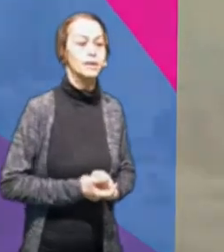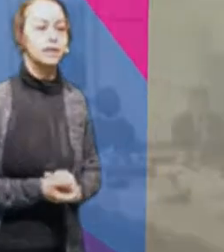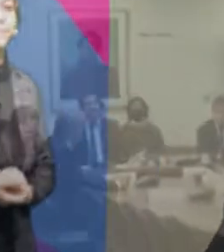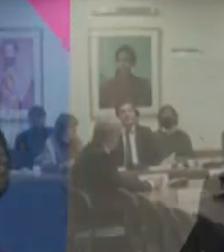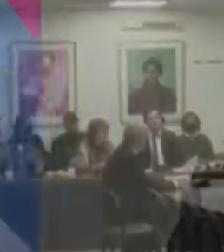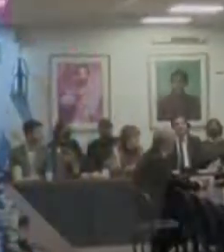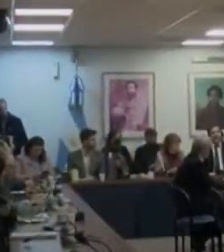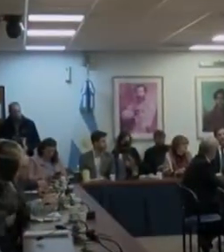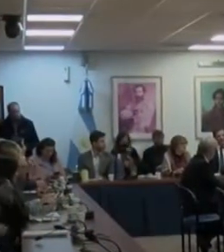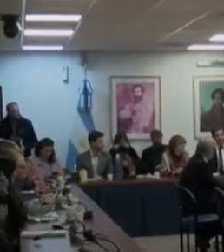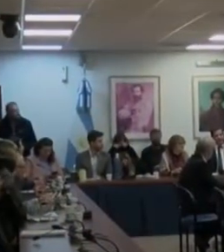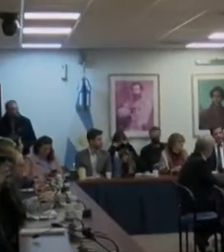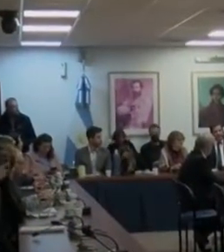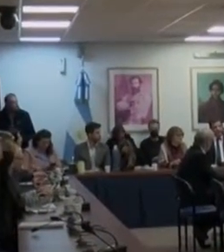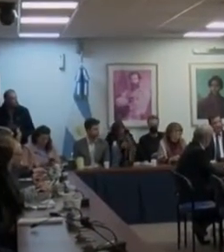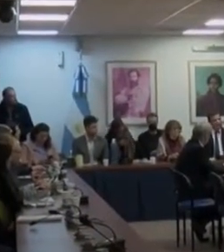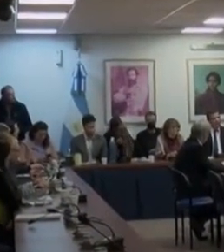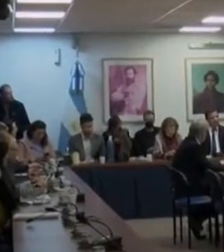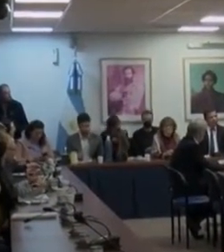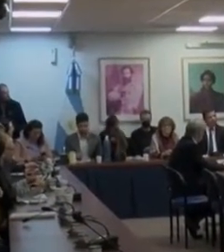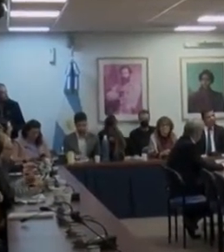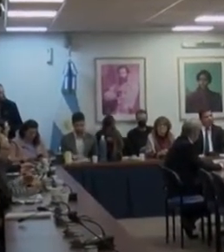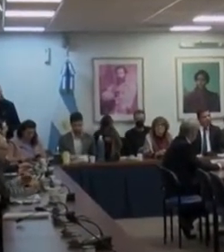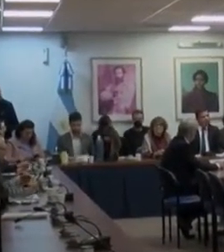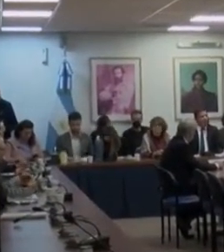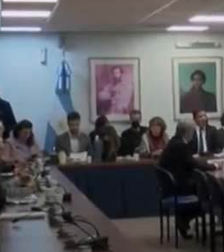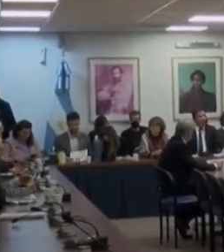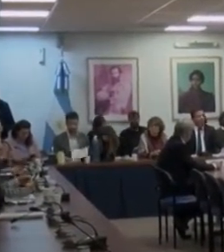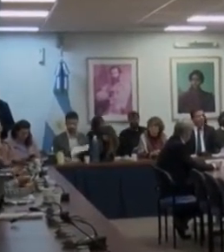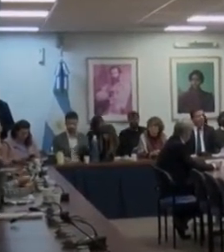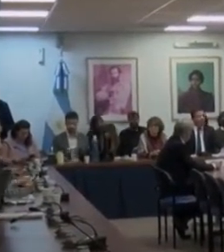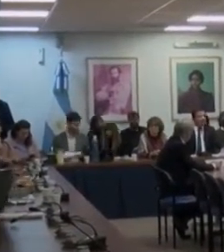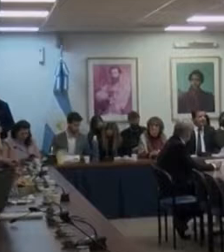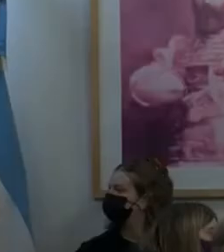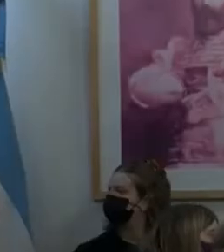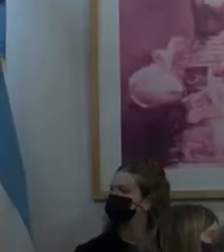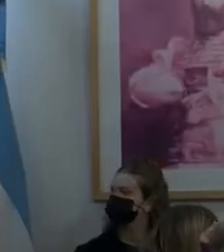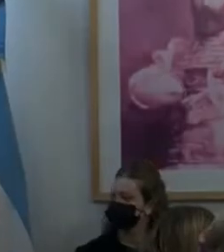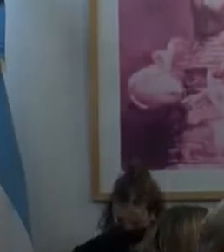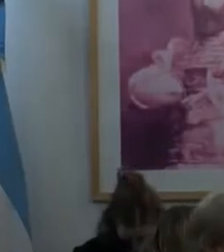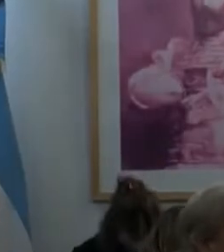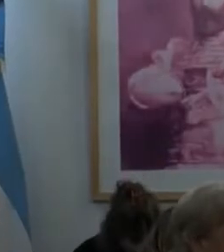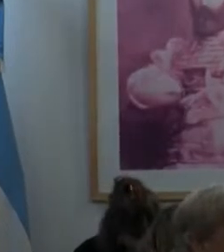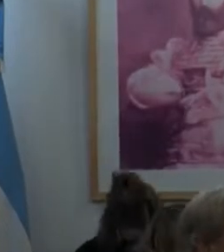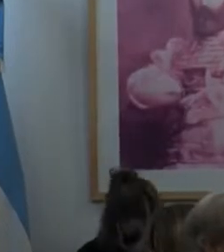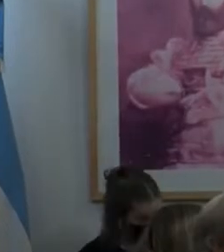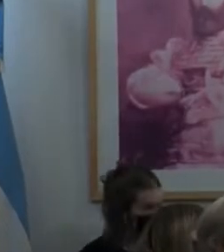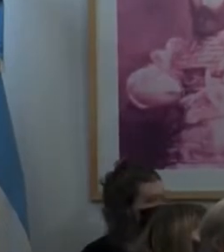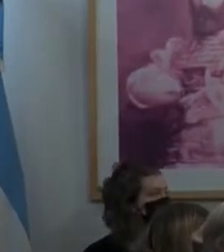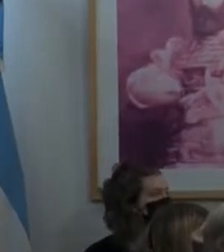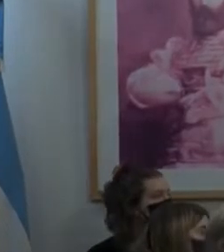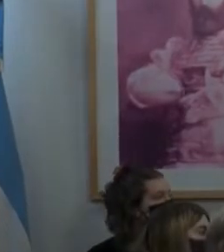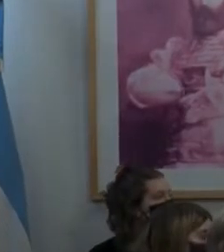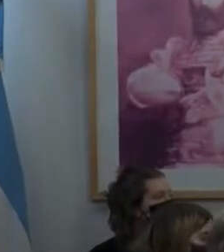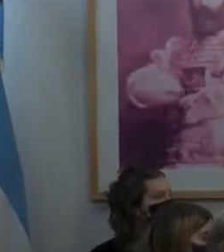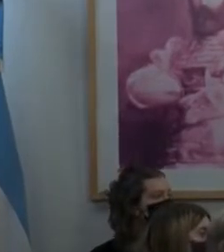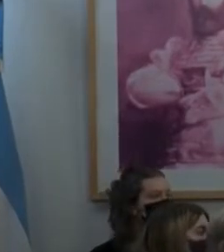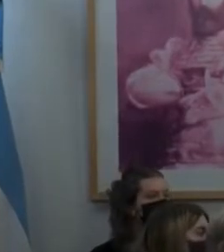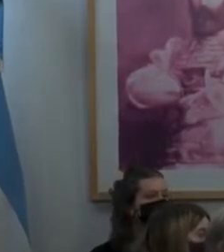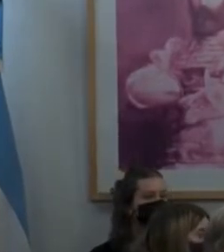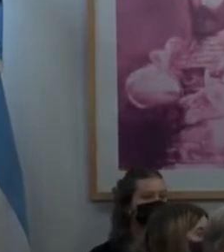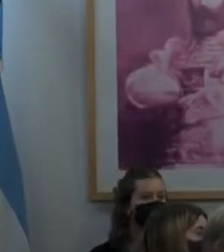compartir. Fuimos convocados por las dos comisiones, la Comisión de Industria, presidida por el diputado Marcelo Casareto, y por la Comisión de Ciencia y